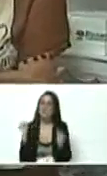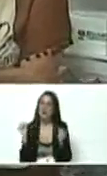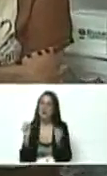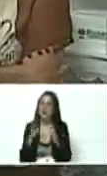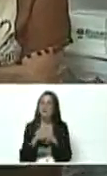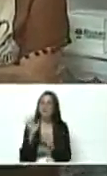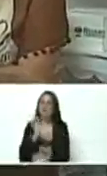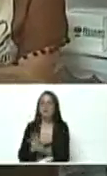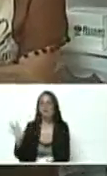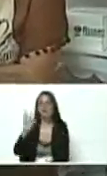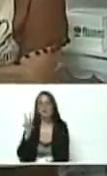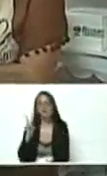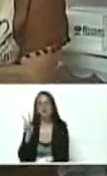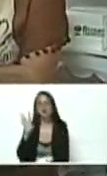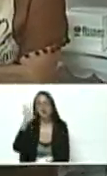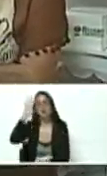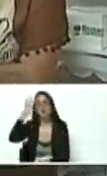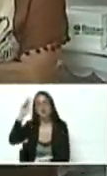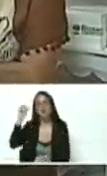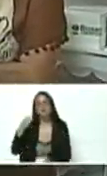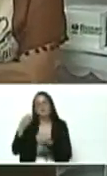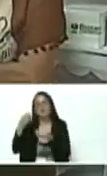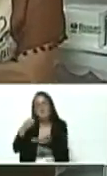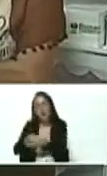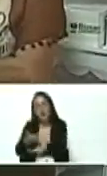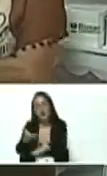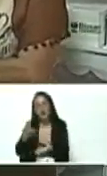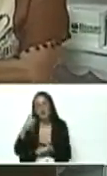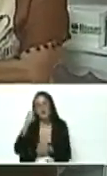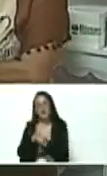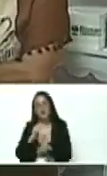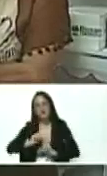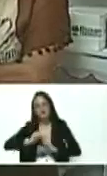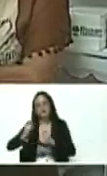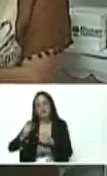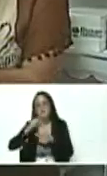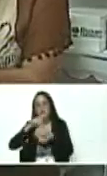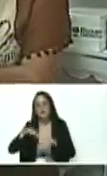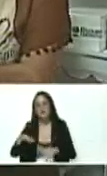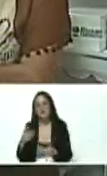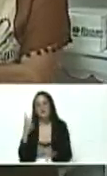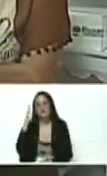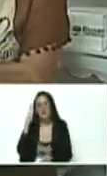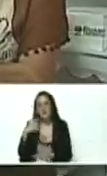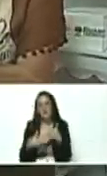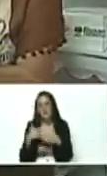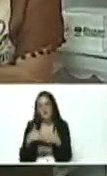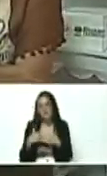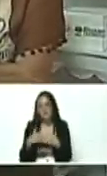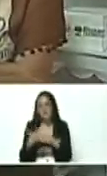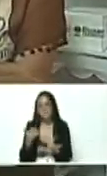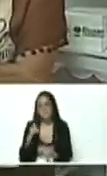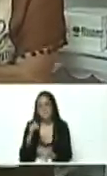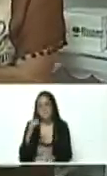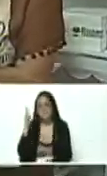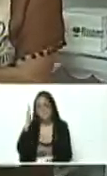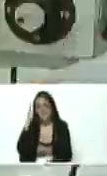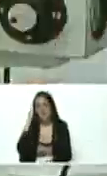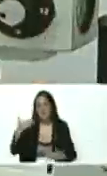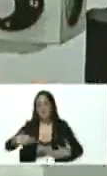país. Dios le pague por el trabajo que viene realizando. Sabemos de las dificultades, pero también sabemos, ¿verdad?,